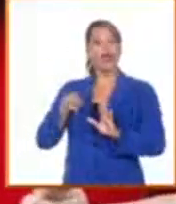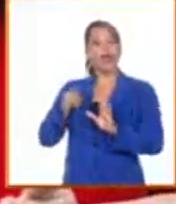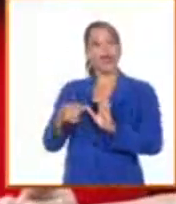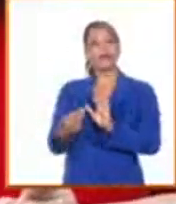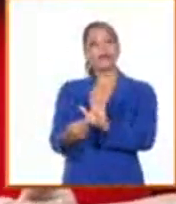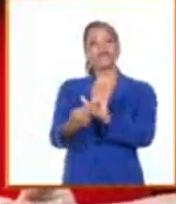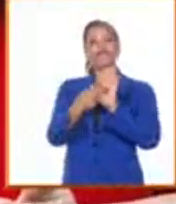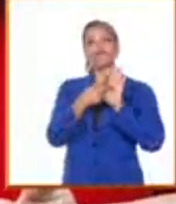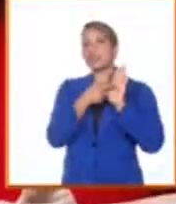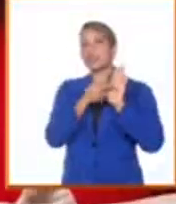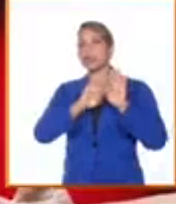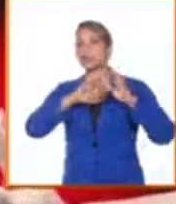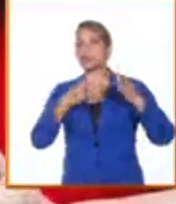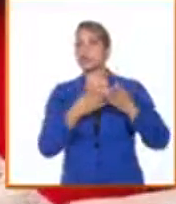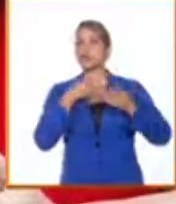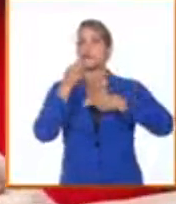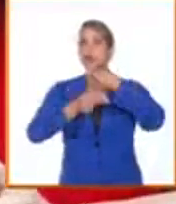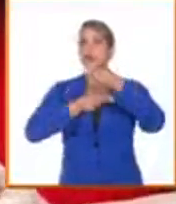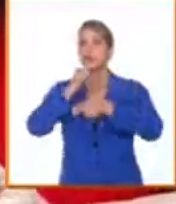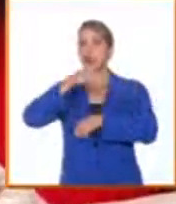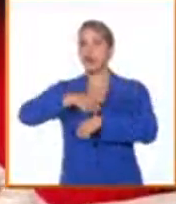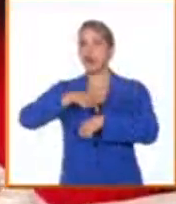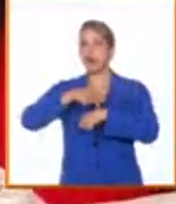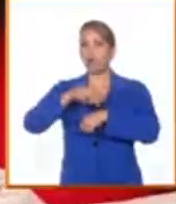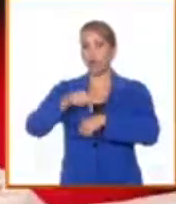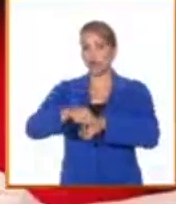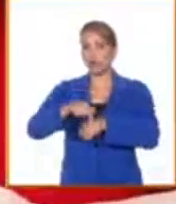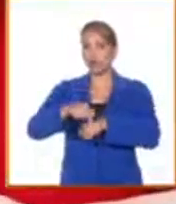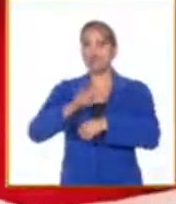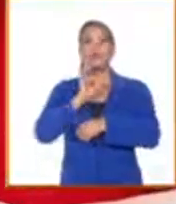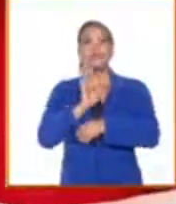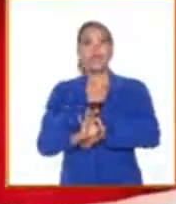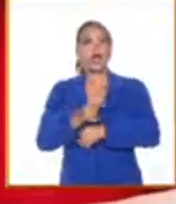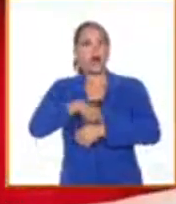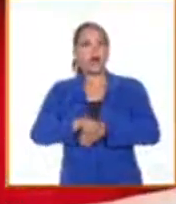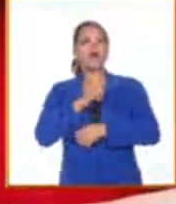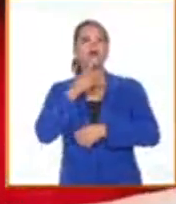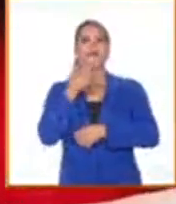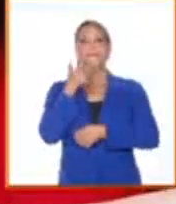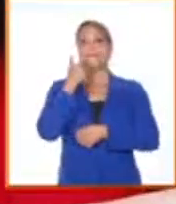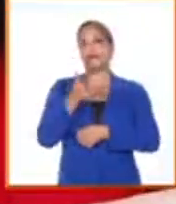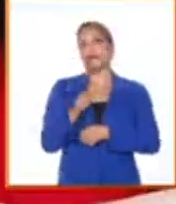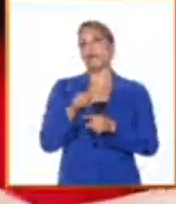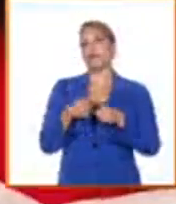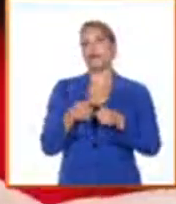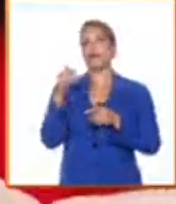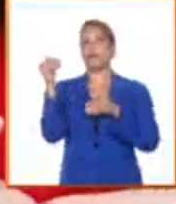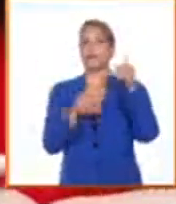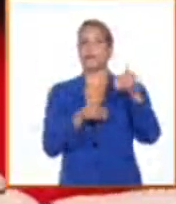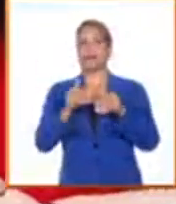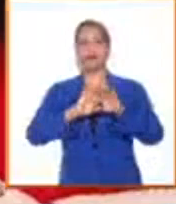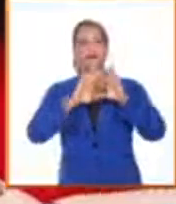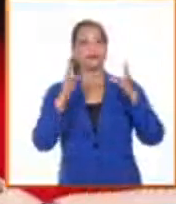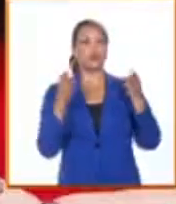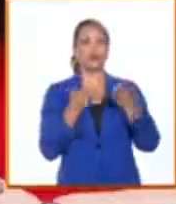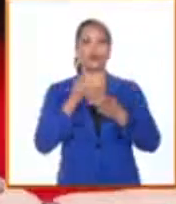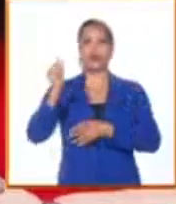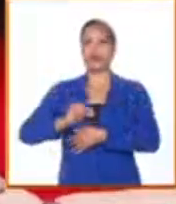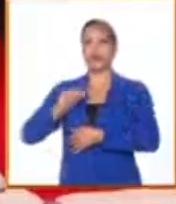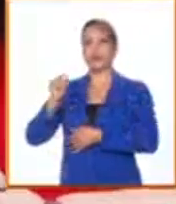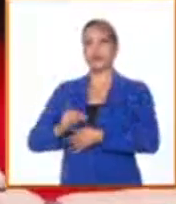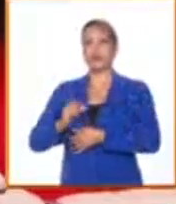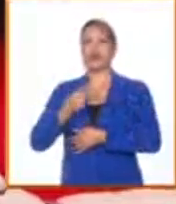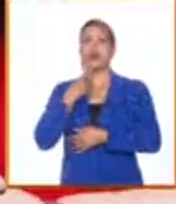reconocidas todas las gestiones que estamos haciendo hoy, obviamente, más que nunca tiene que estar la presencia de todas las disciplinas que tributan al